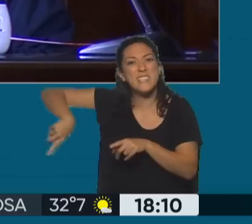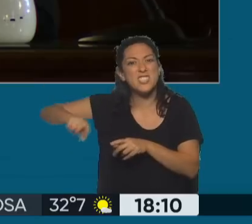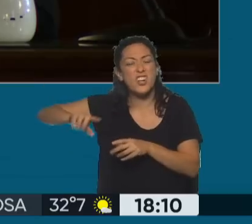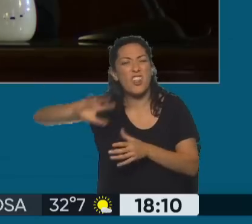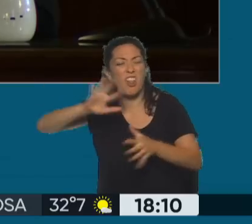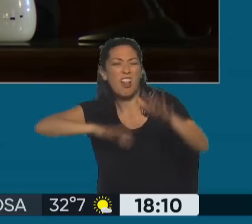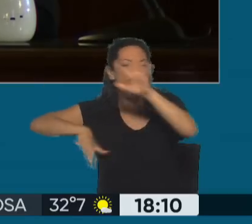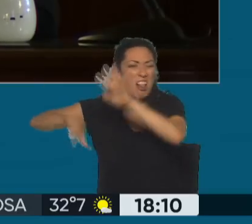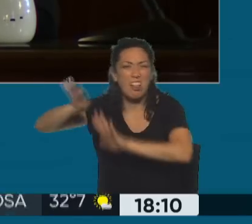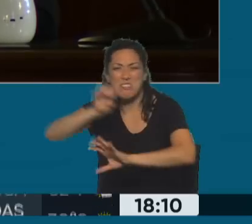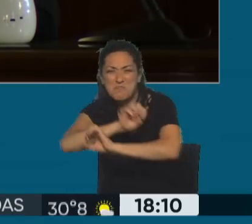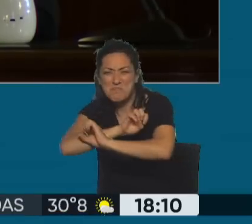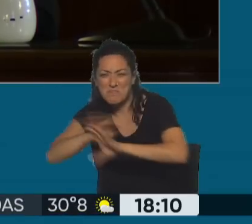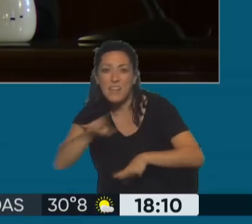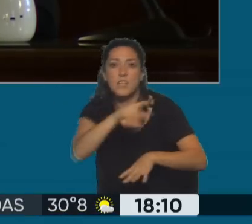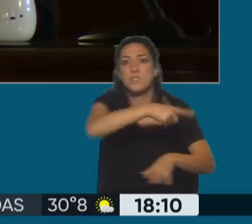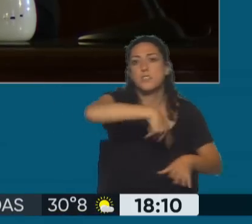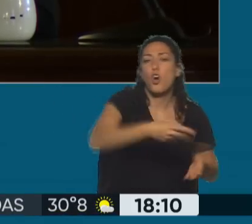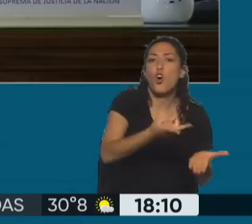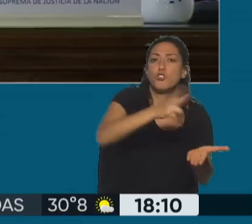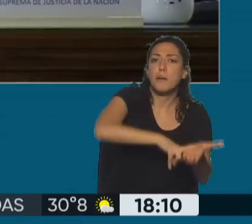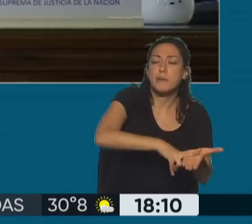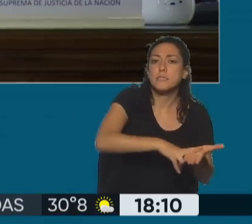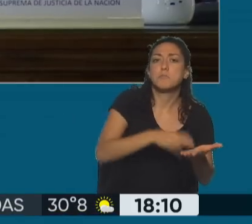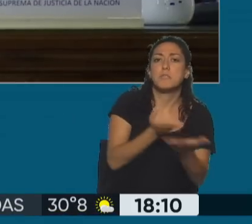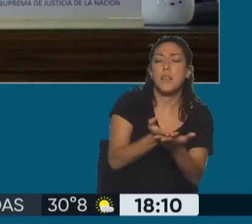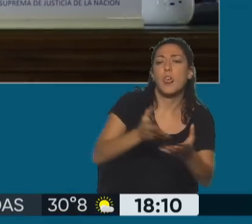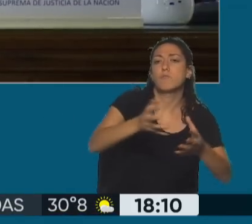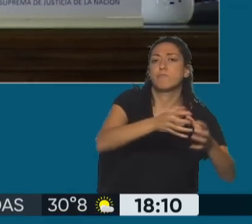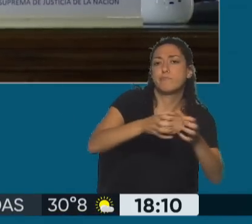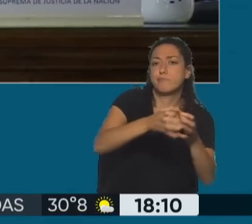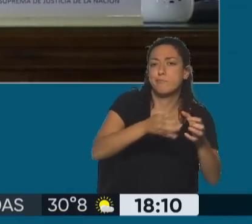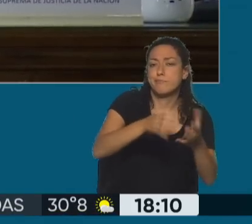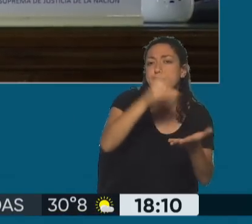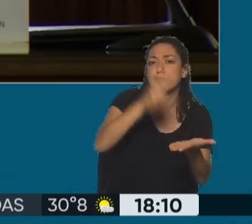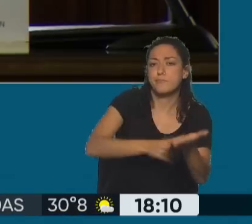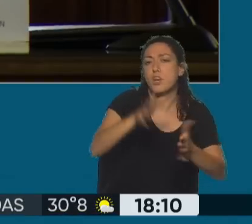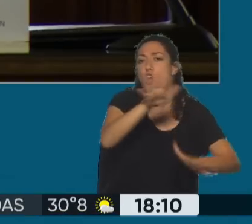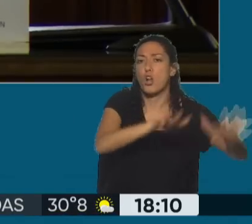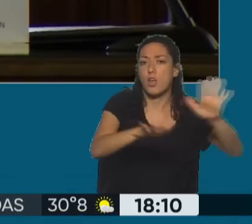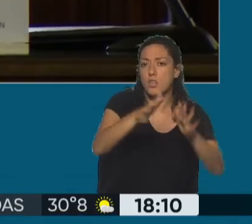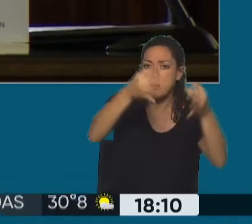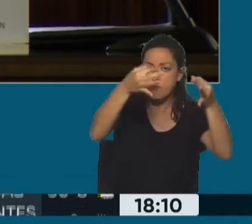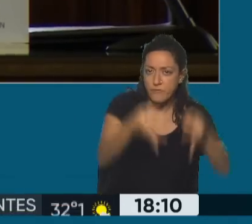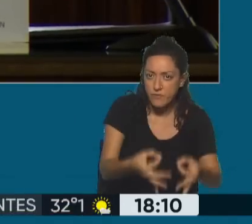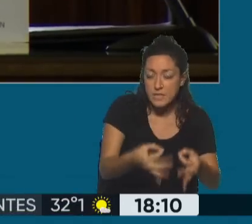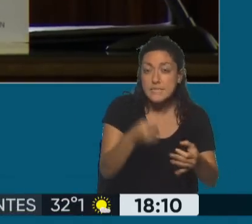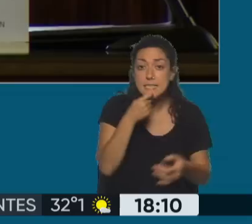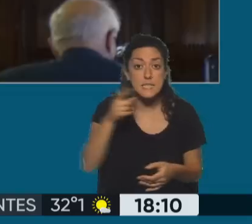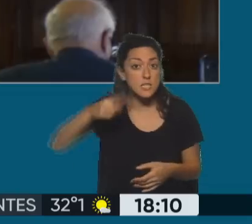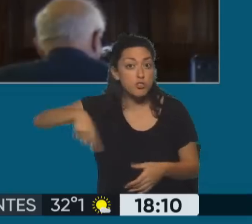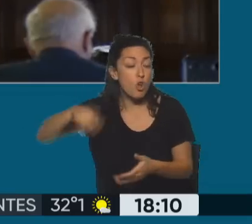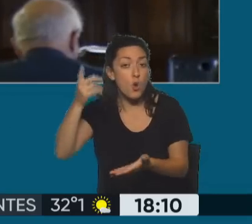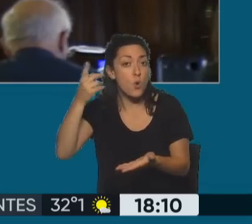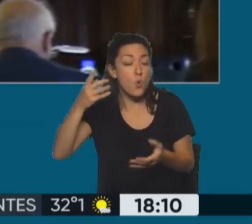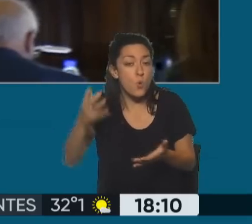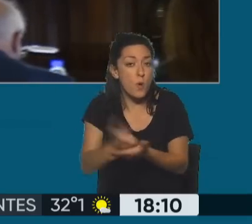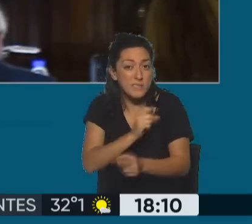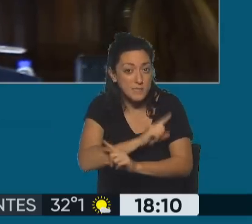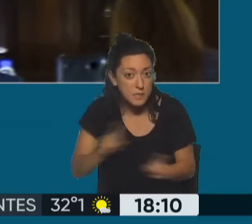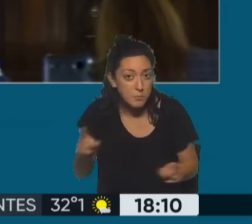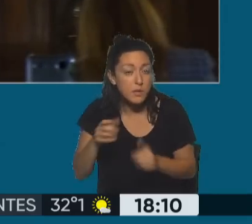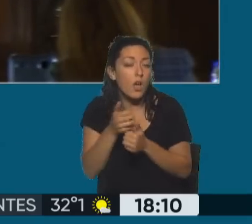es básicamente lo que va a pasar. Si el gobierno de la ciudad, como lo anunció, no lo acepta, la Corte tiene que pronunciarse.